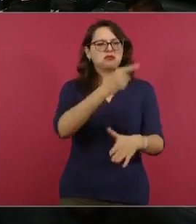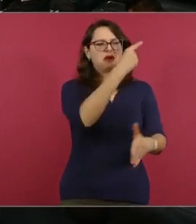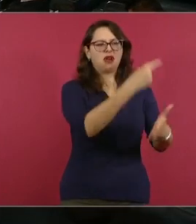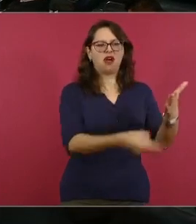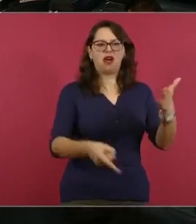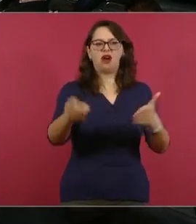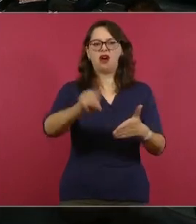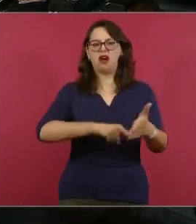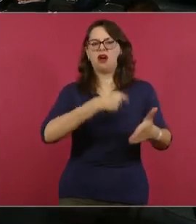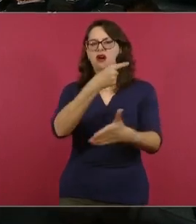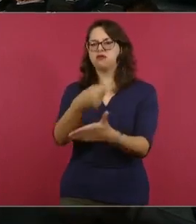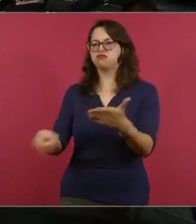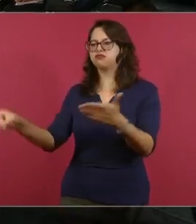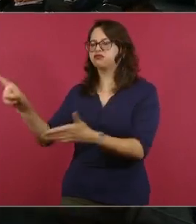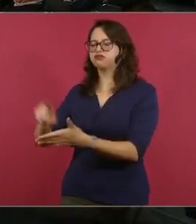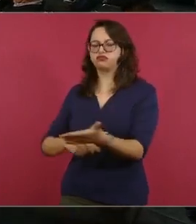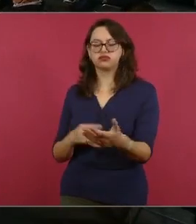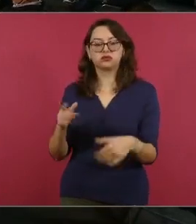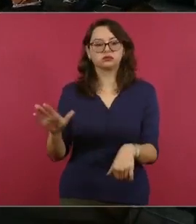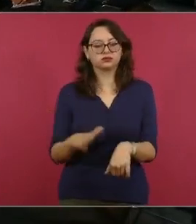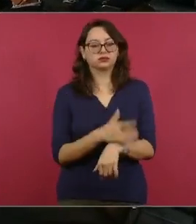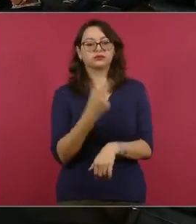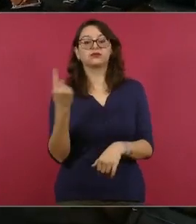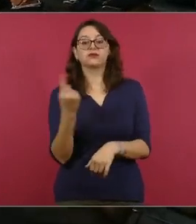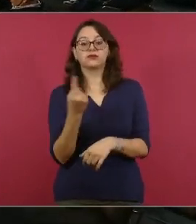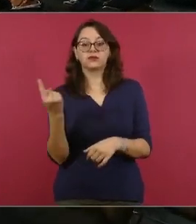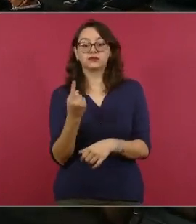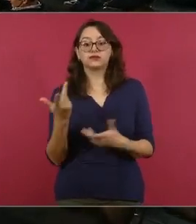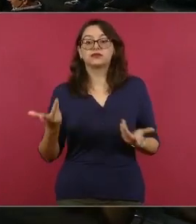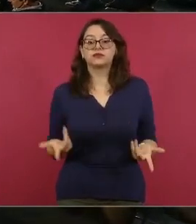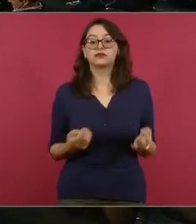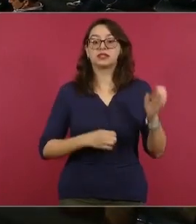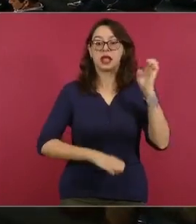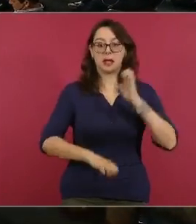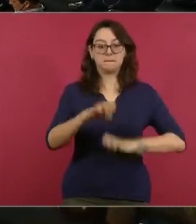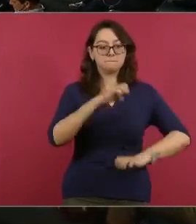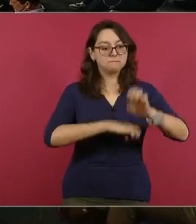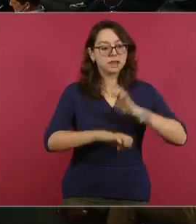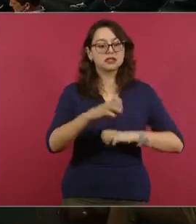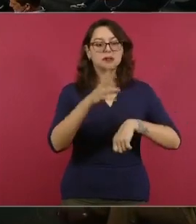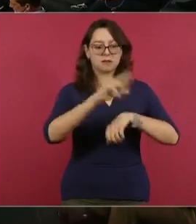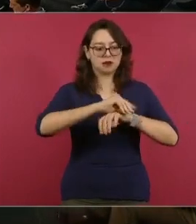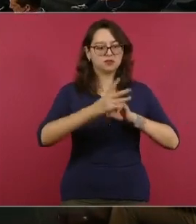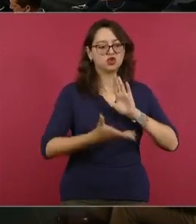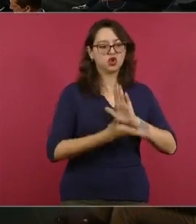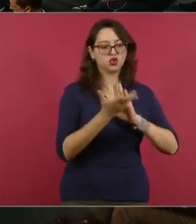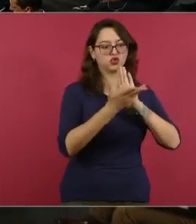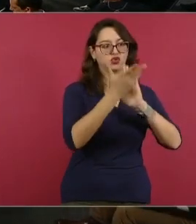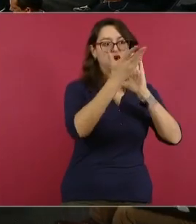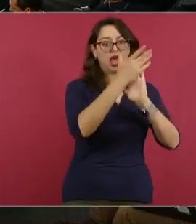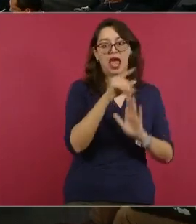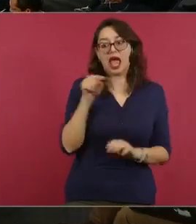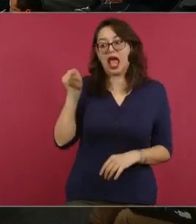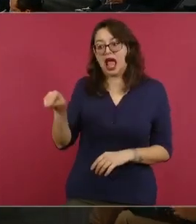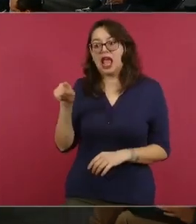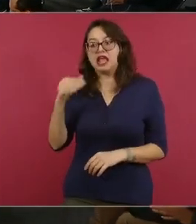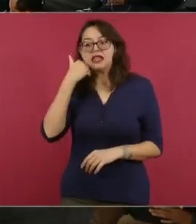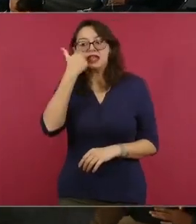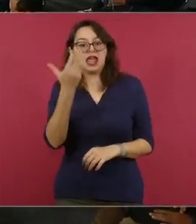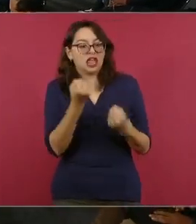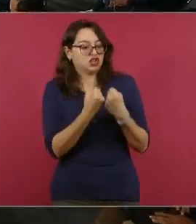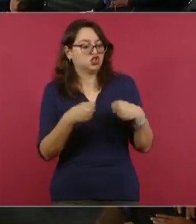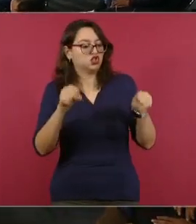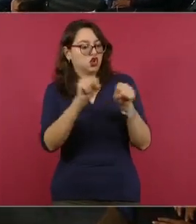facultades. Todo esto porque diversos empresarios no cedieron a sus propuestas fraudulentas de hacerlo socio mayoritario o de venderle sus